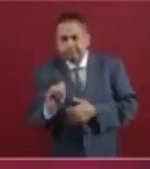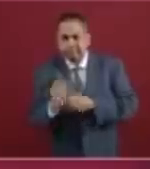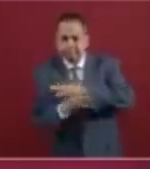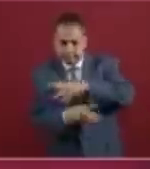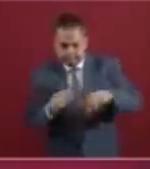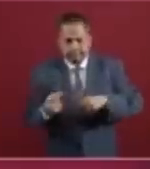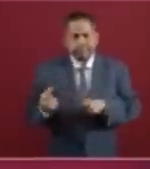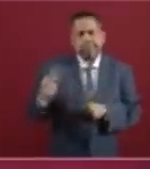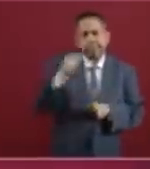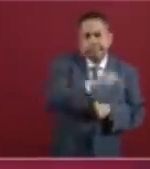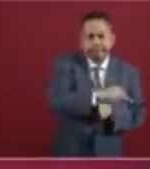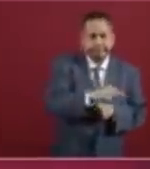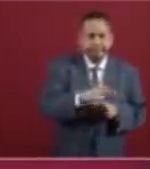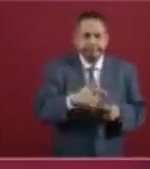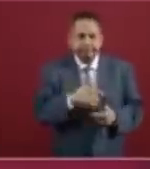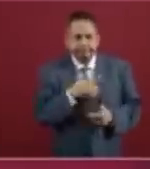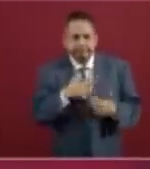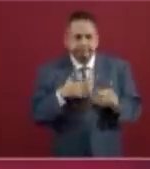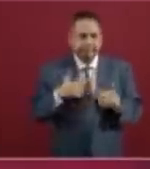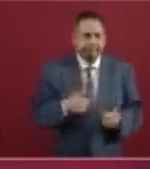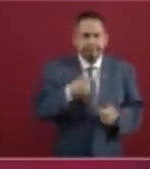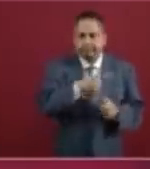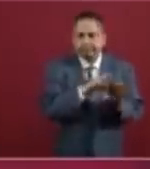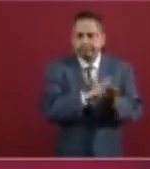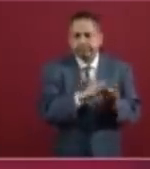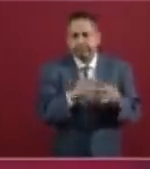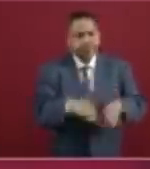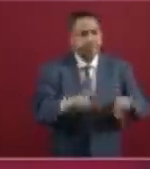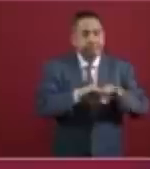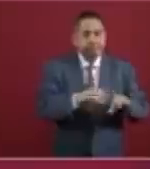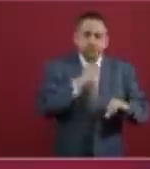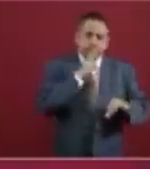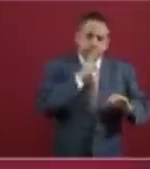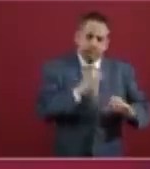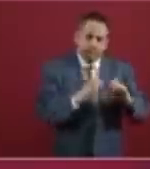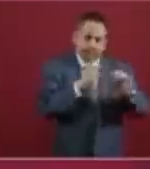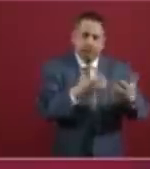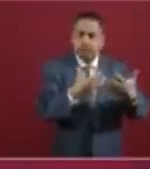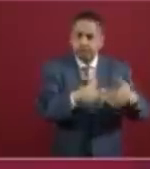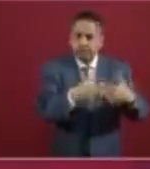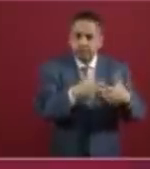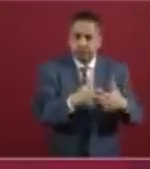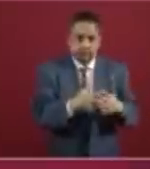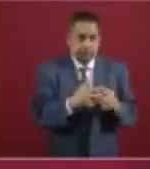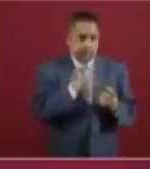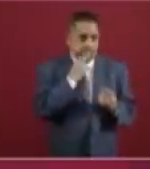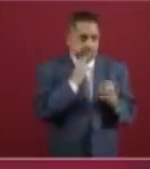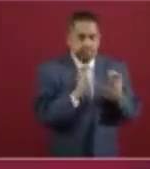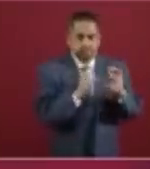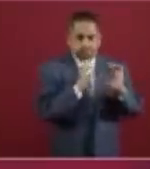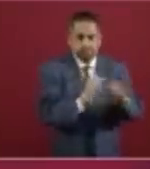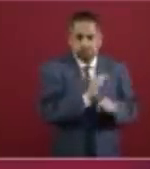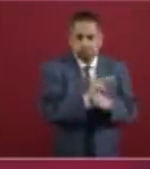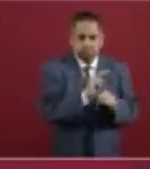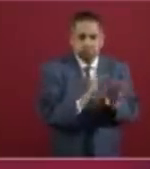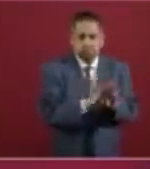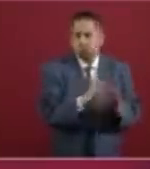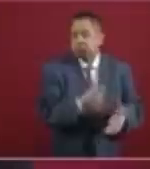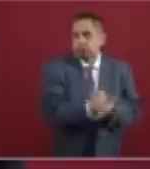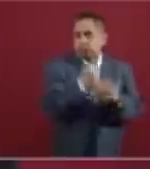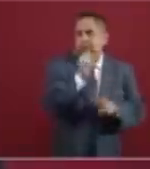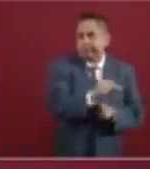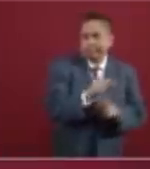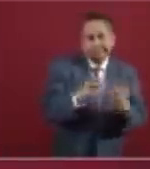tiempo también se valore de que es importante mantener a las empresas.